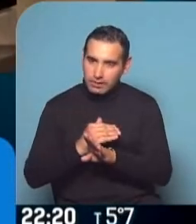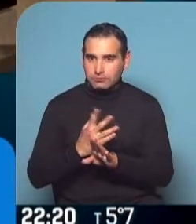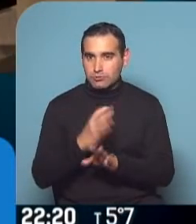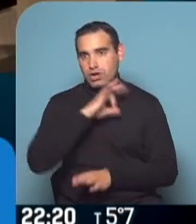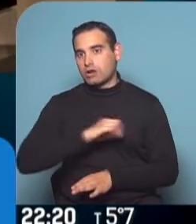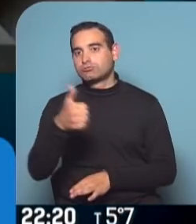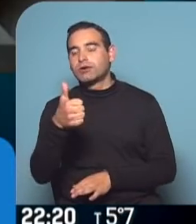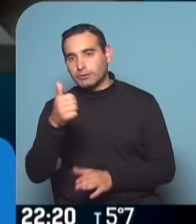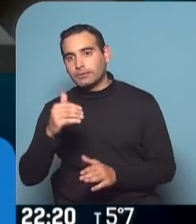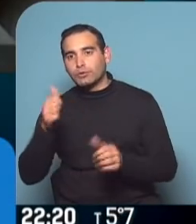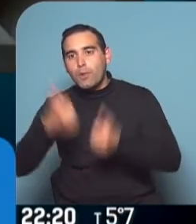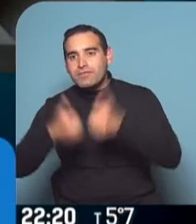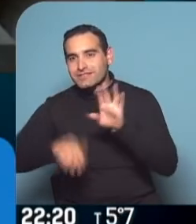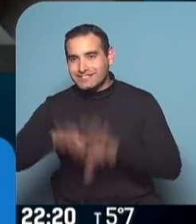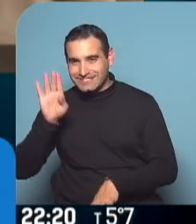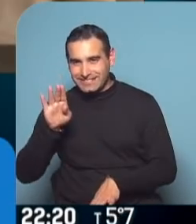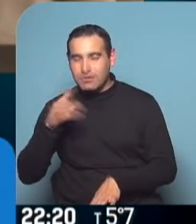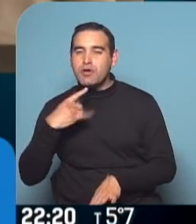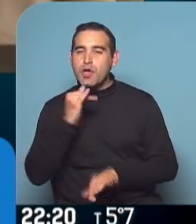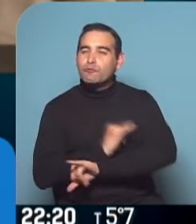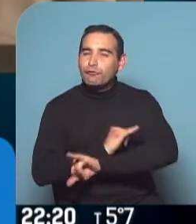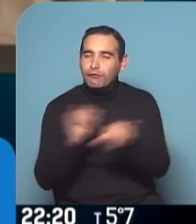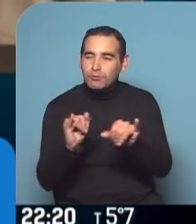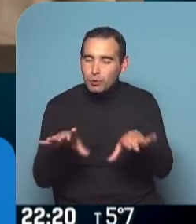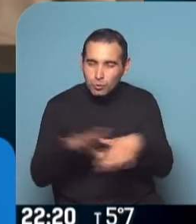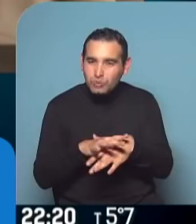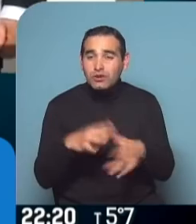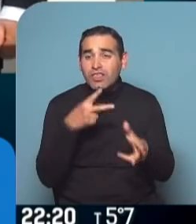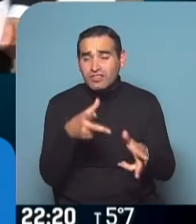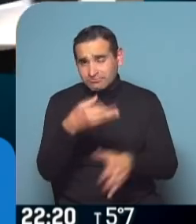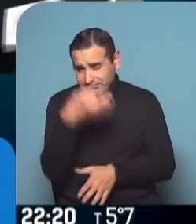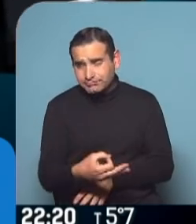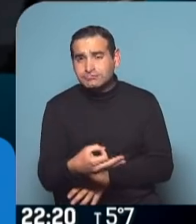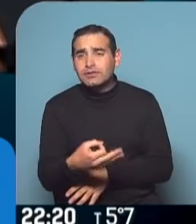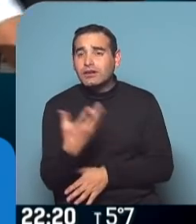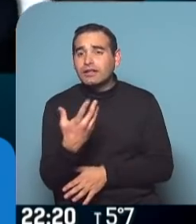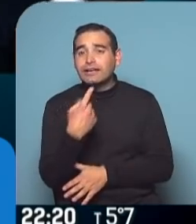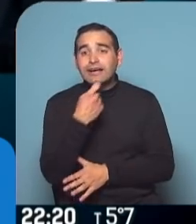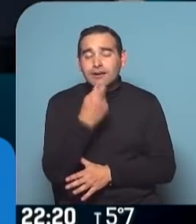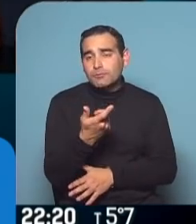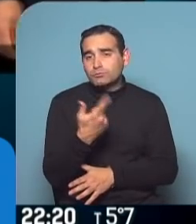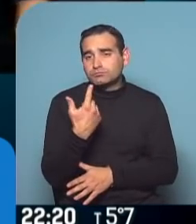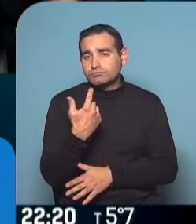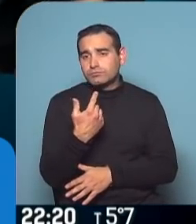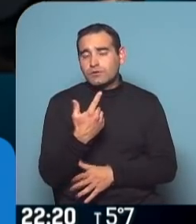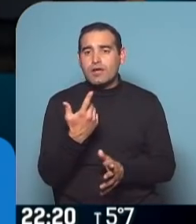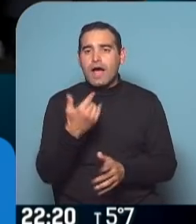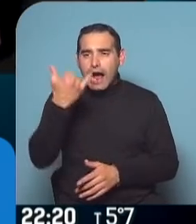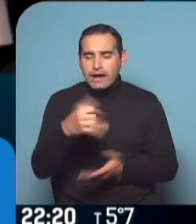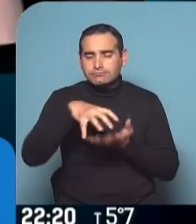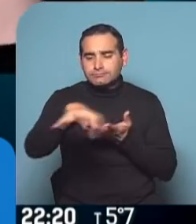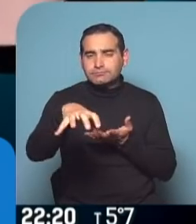Entonces, lo que decía el informe es, digamos, es cierto en el sentido de que si uno tuviera que simplificar, hay un sector